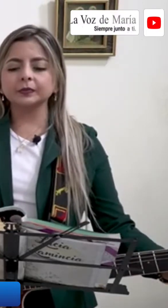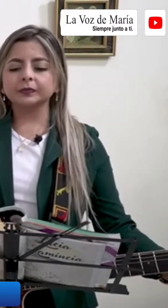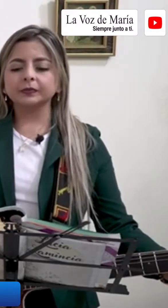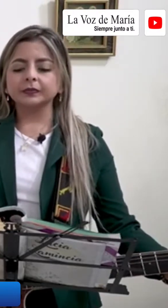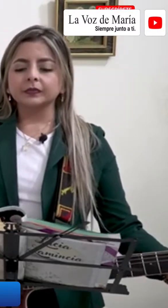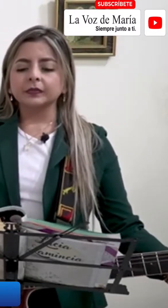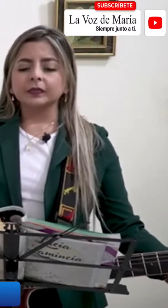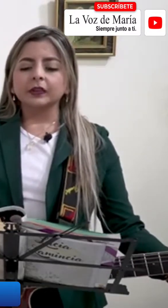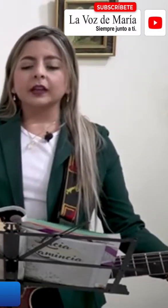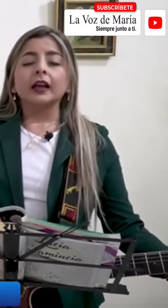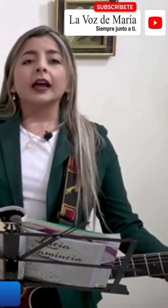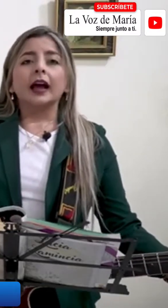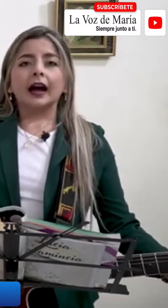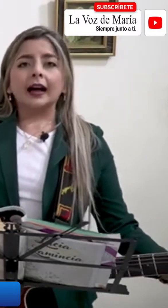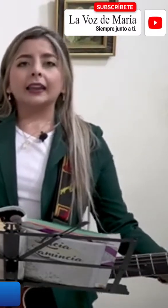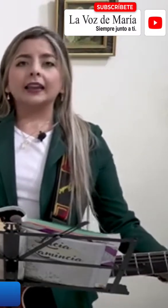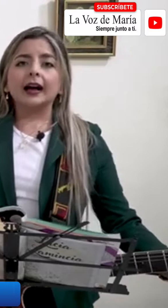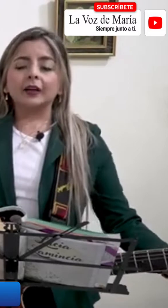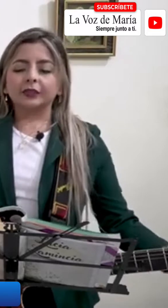salvarnos.